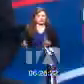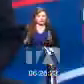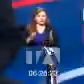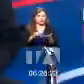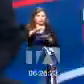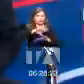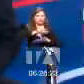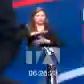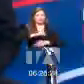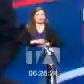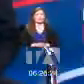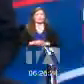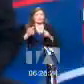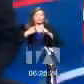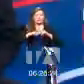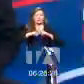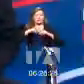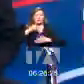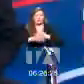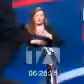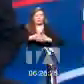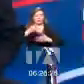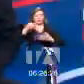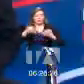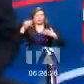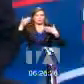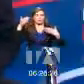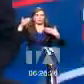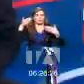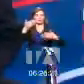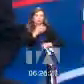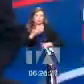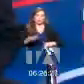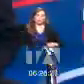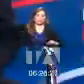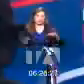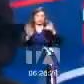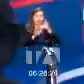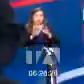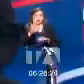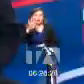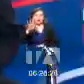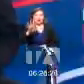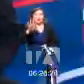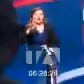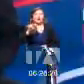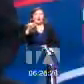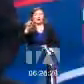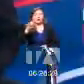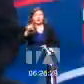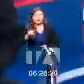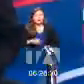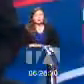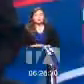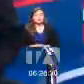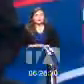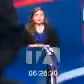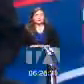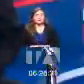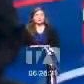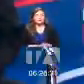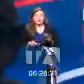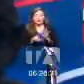En la Asamblea Nacional inician proceso para llevar adelante el juicio político contra el presidente del Consejo de Participación Ciudadana, José Tuárez, por